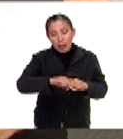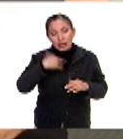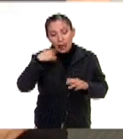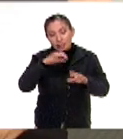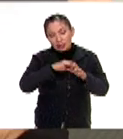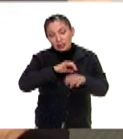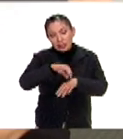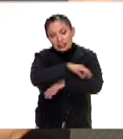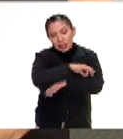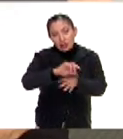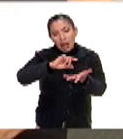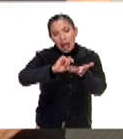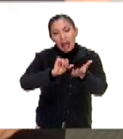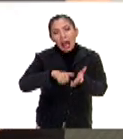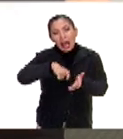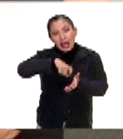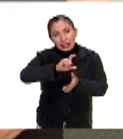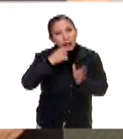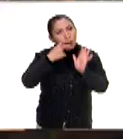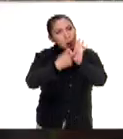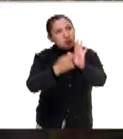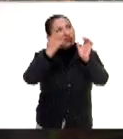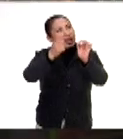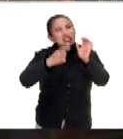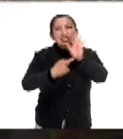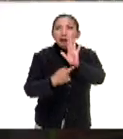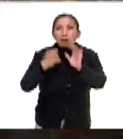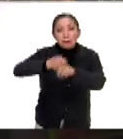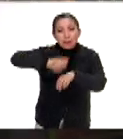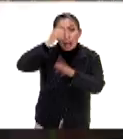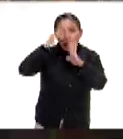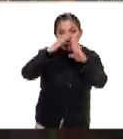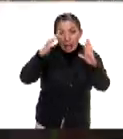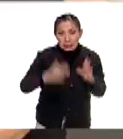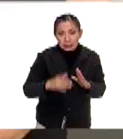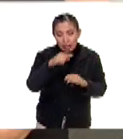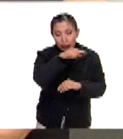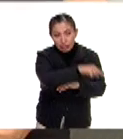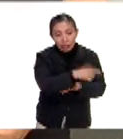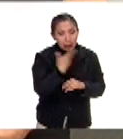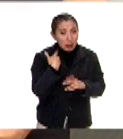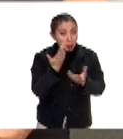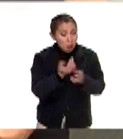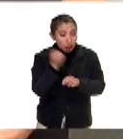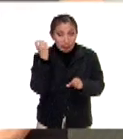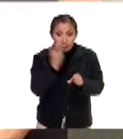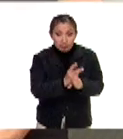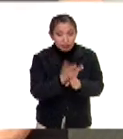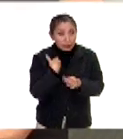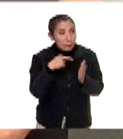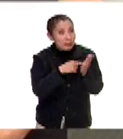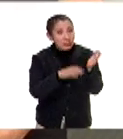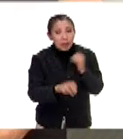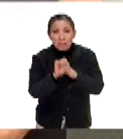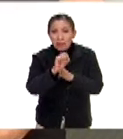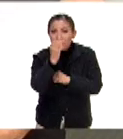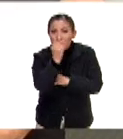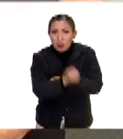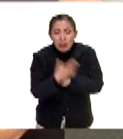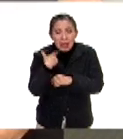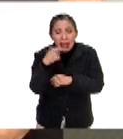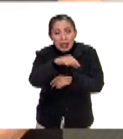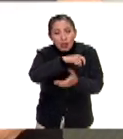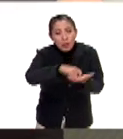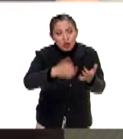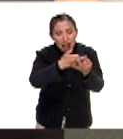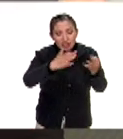diseño y a la arquitectura, queremos darle la vocación. Fue la primera casa de este conjunto. Así, es muy temprano, era en 1929, él compra